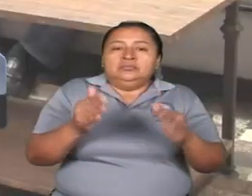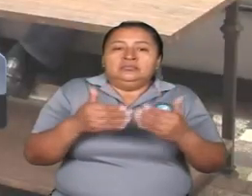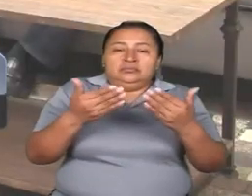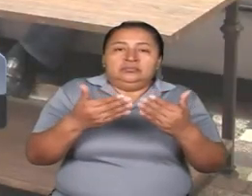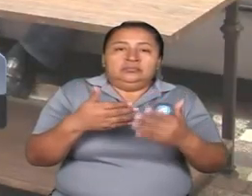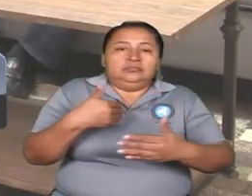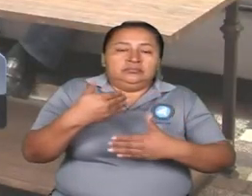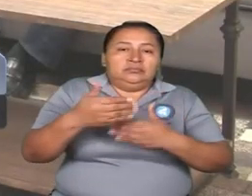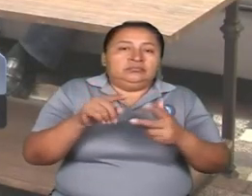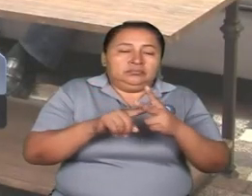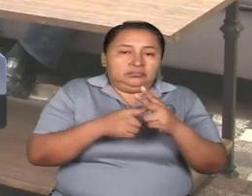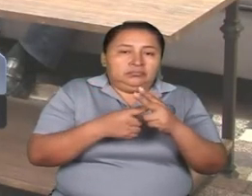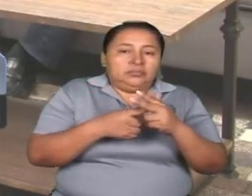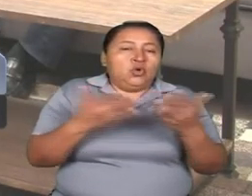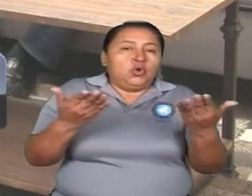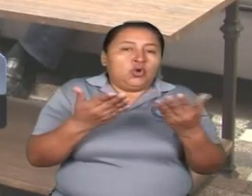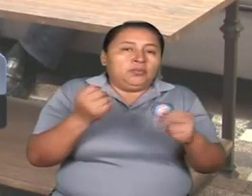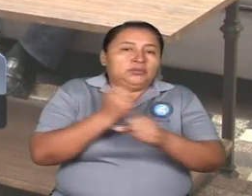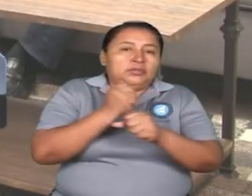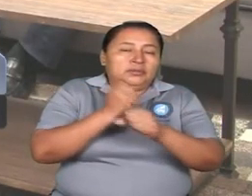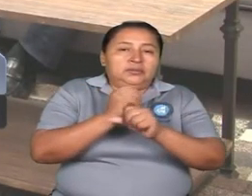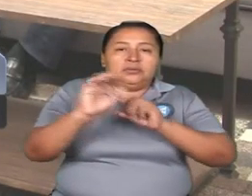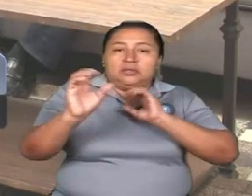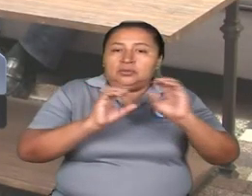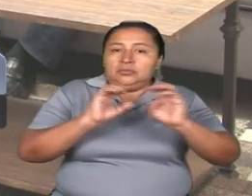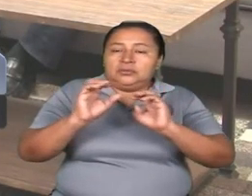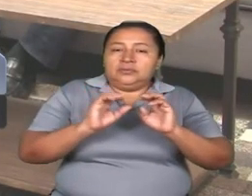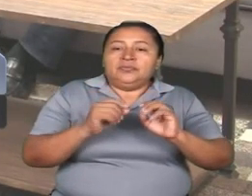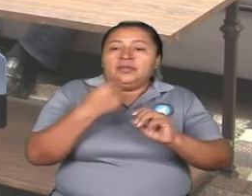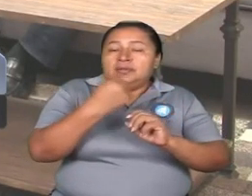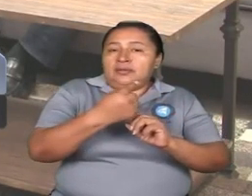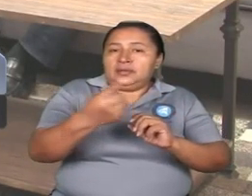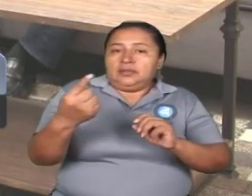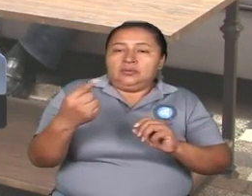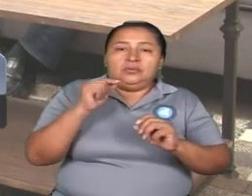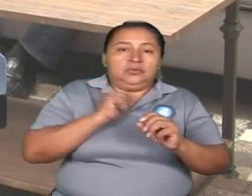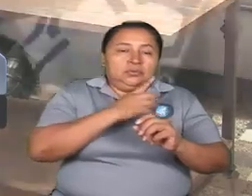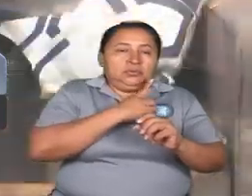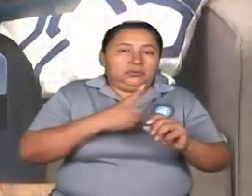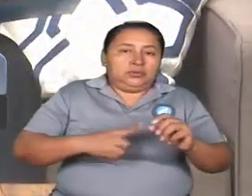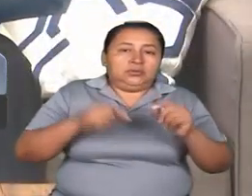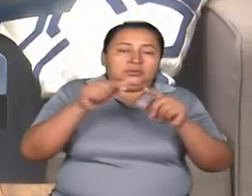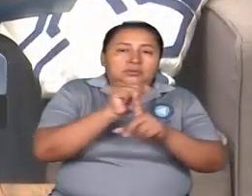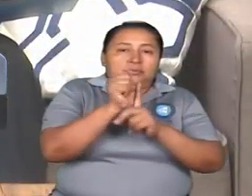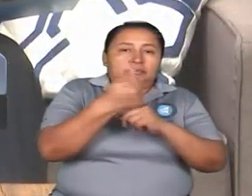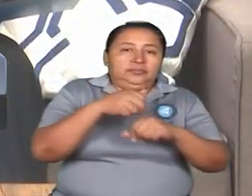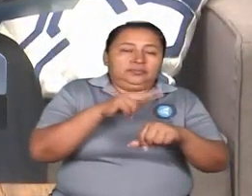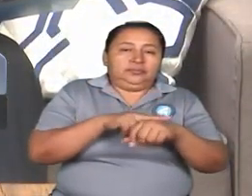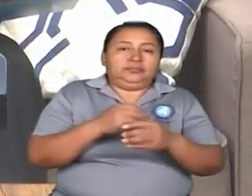en principio, el quehacer comunicativo desde cada una y uno de los diputados de la Asamblea Nacional?